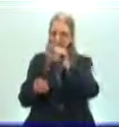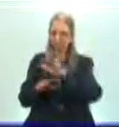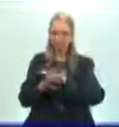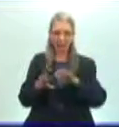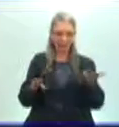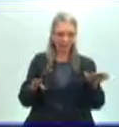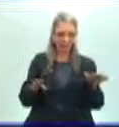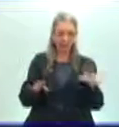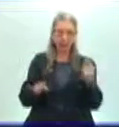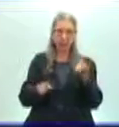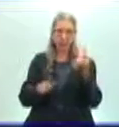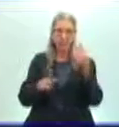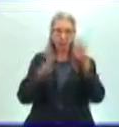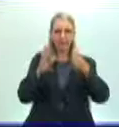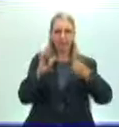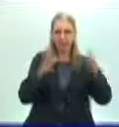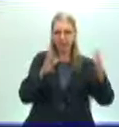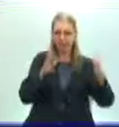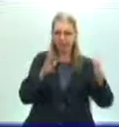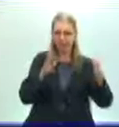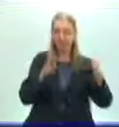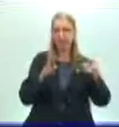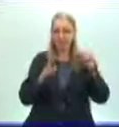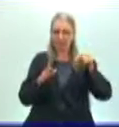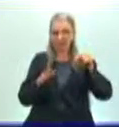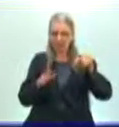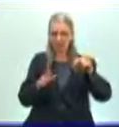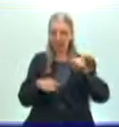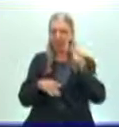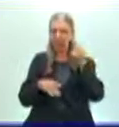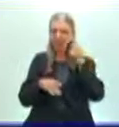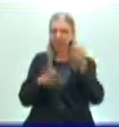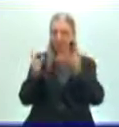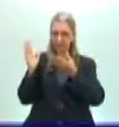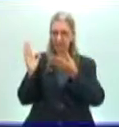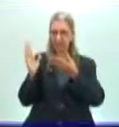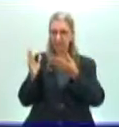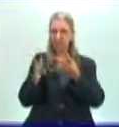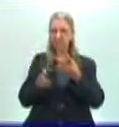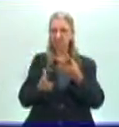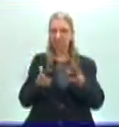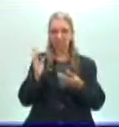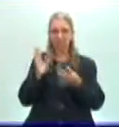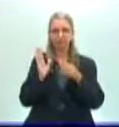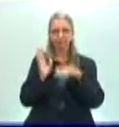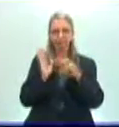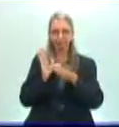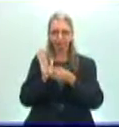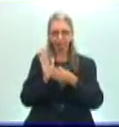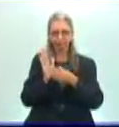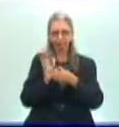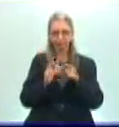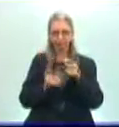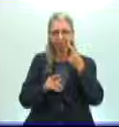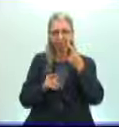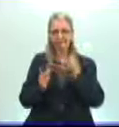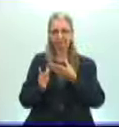que de ella podemos calcular su longitud, como es el caso de este inciso. Vamos a la diapositiva y ya les muestro el razonamiento.